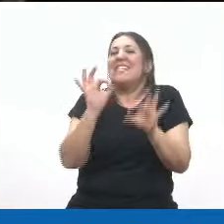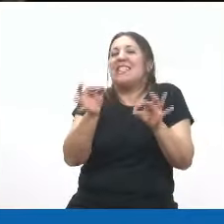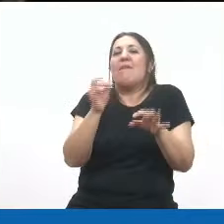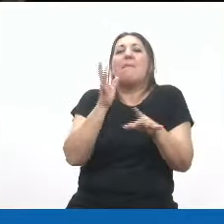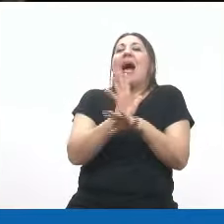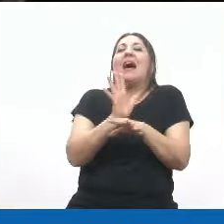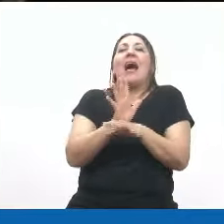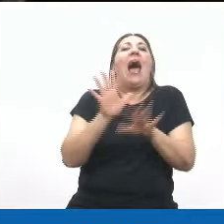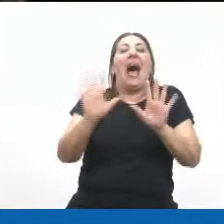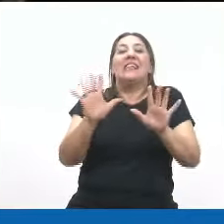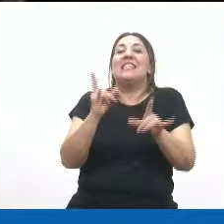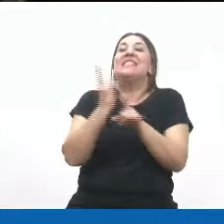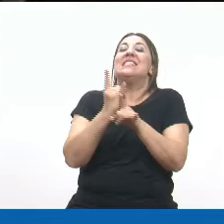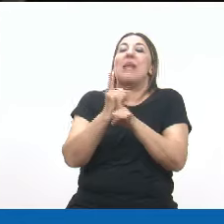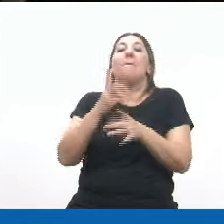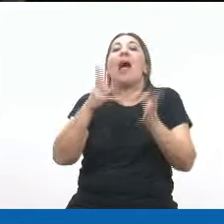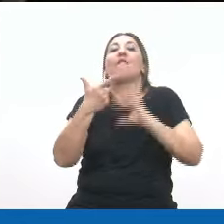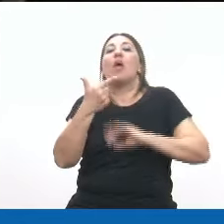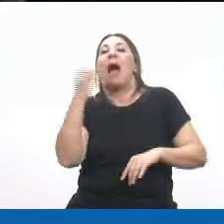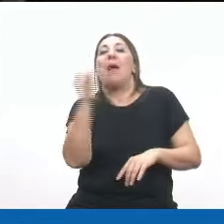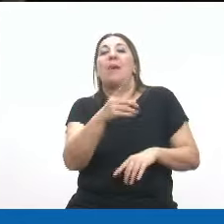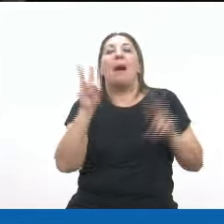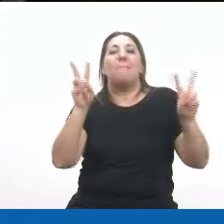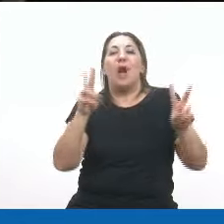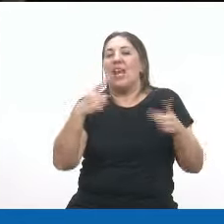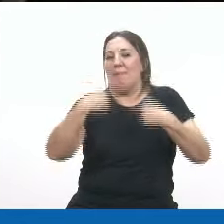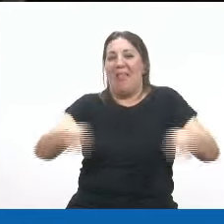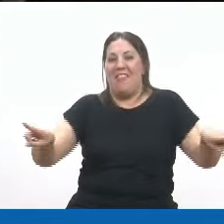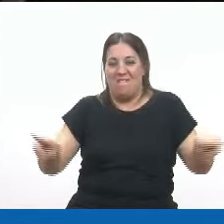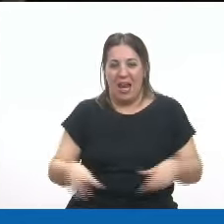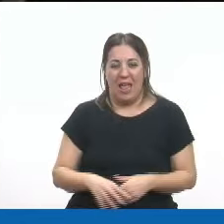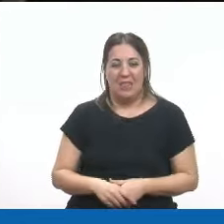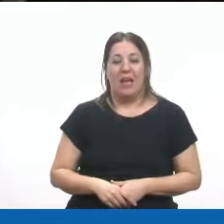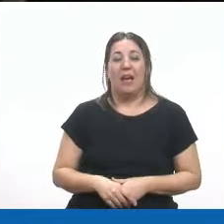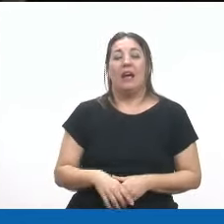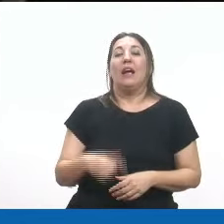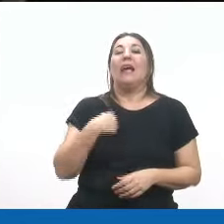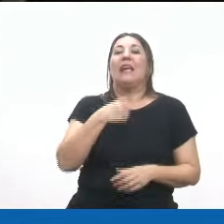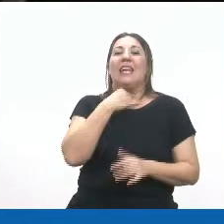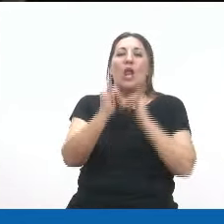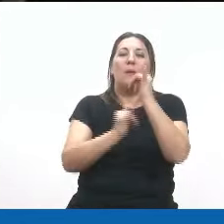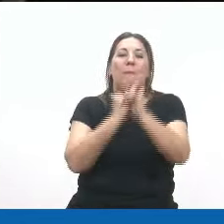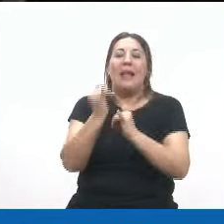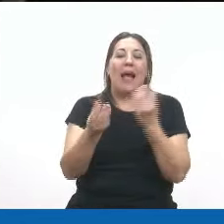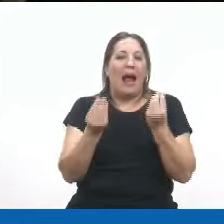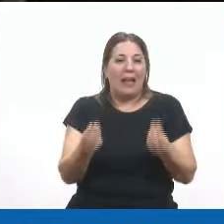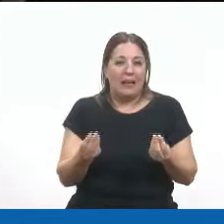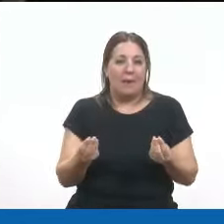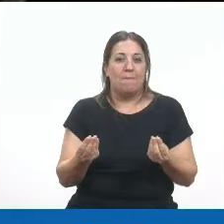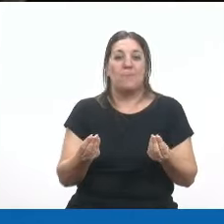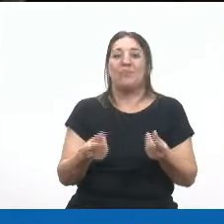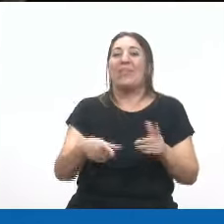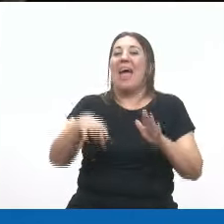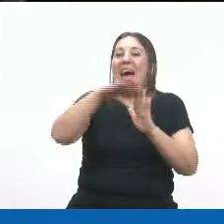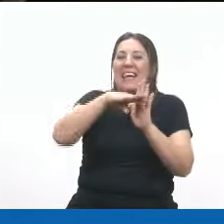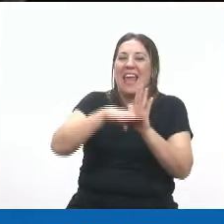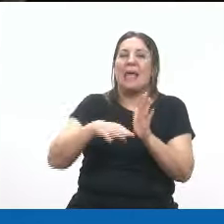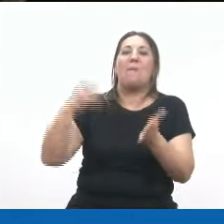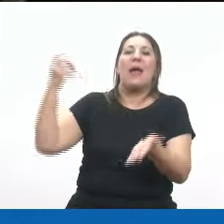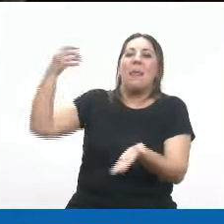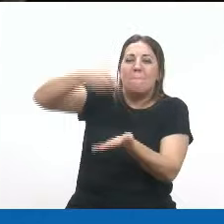misma vara hicieron este régimen que lo que hay que explicar es que el régimen de grandes inversiones